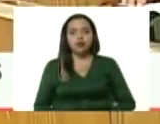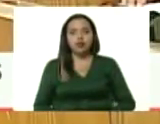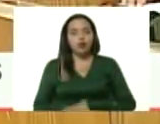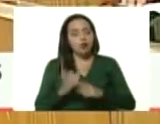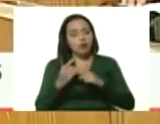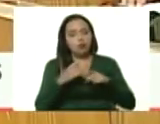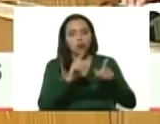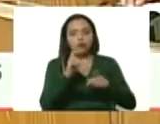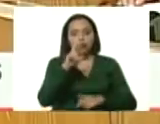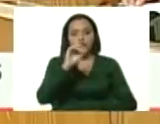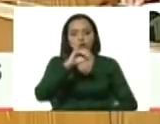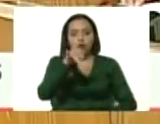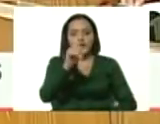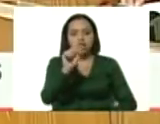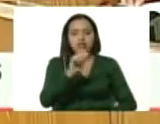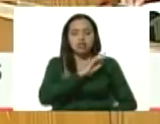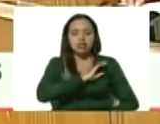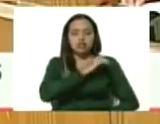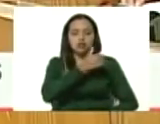Desarrollo Nacional.